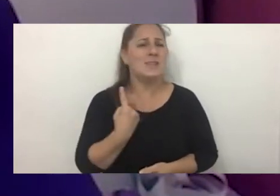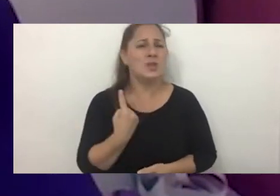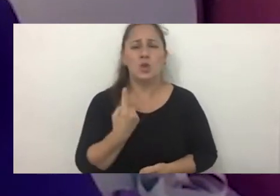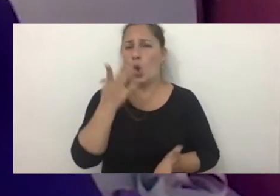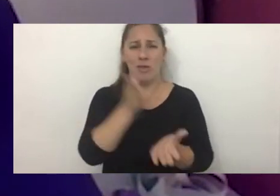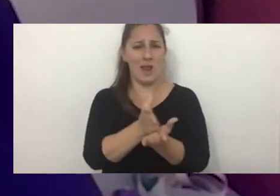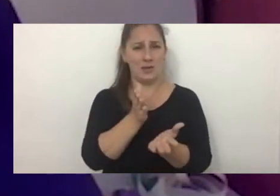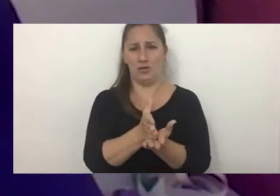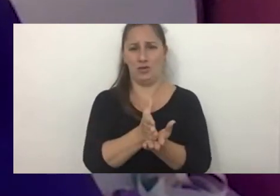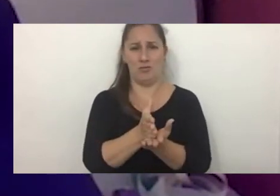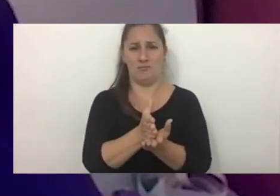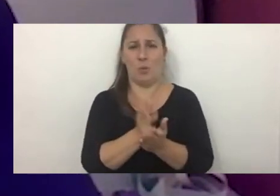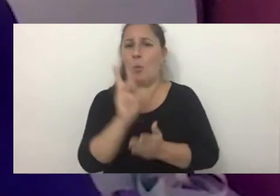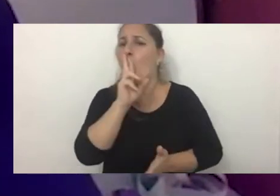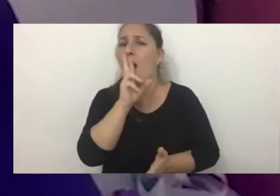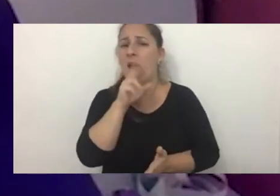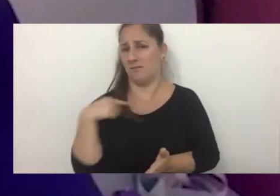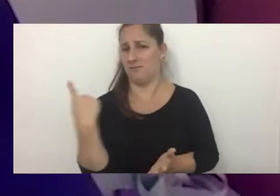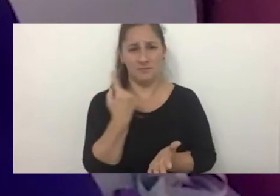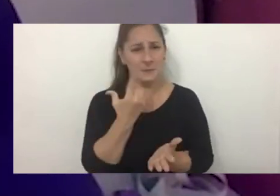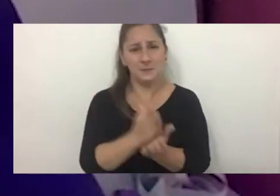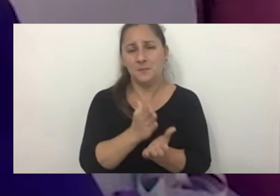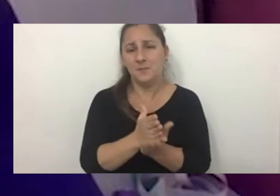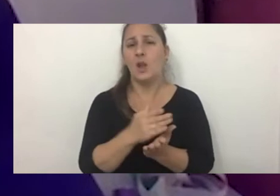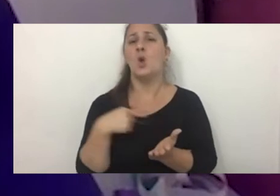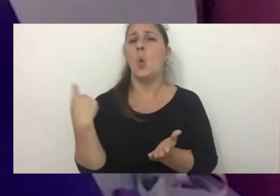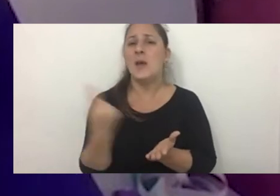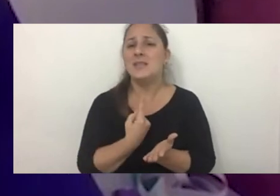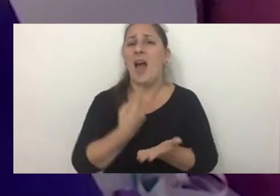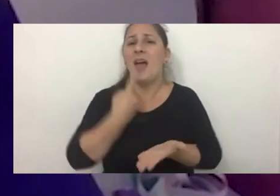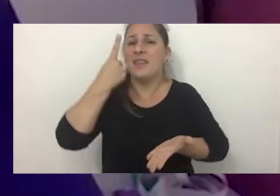¿Qué se puede llegar a utilizar para redactarlo?